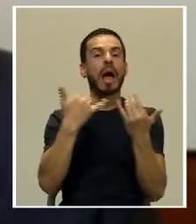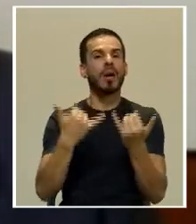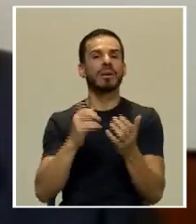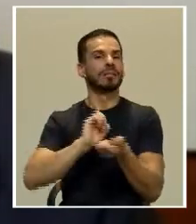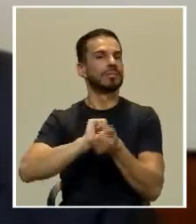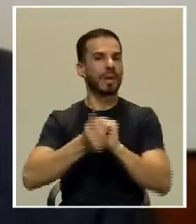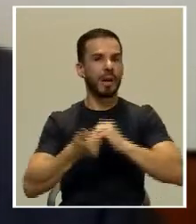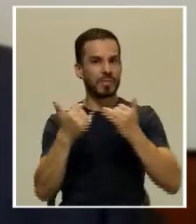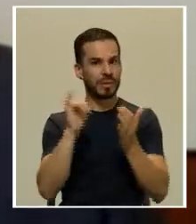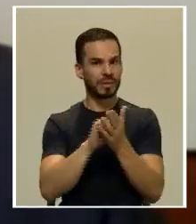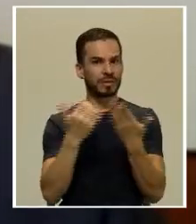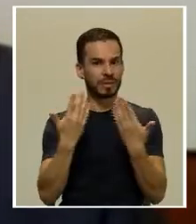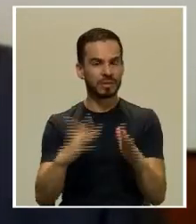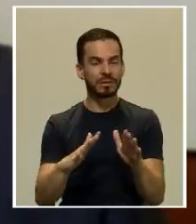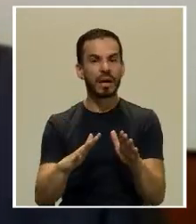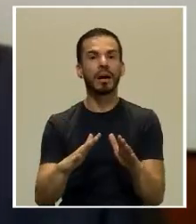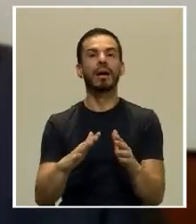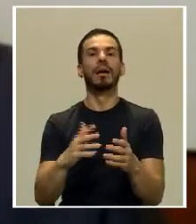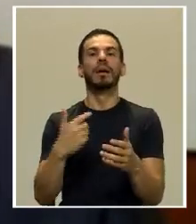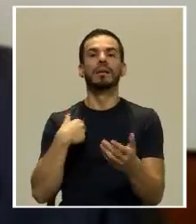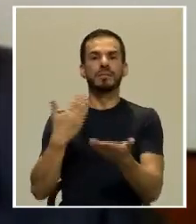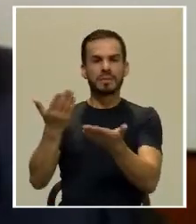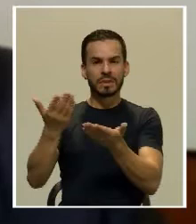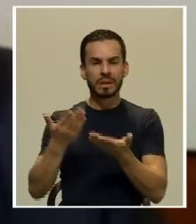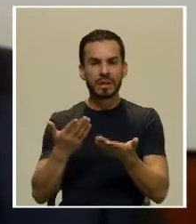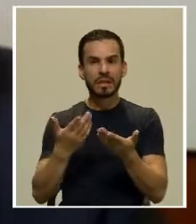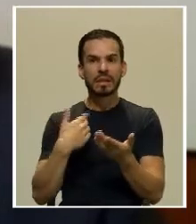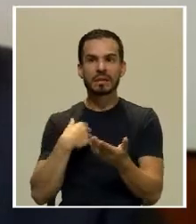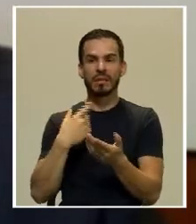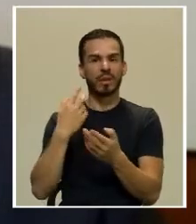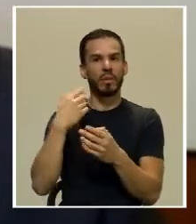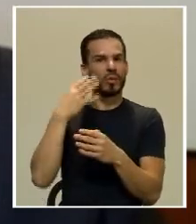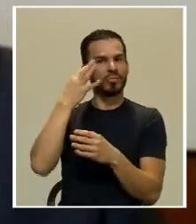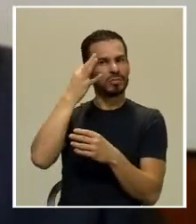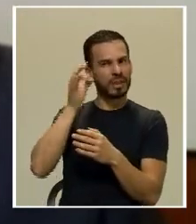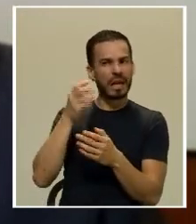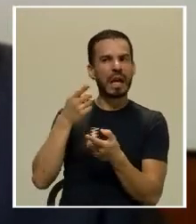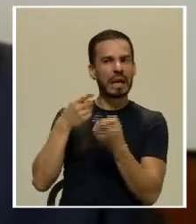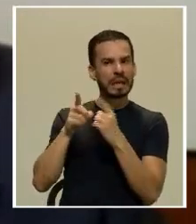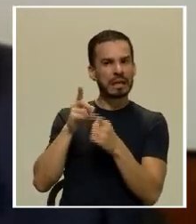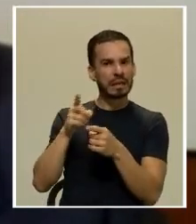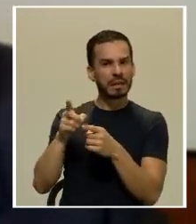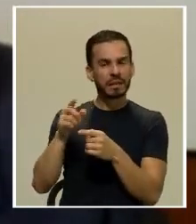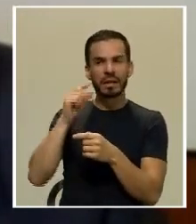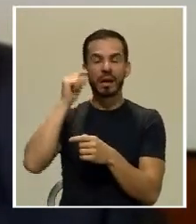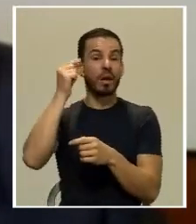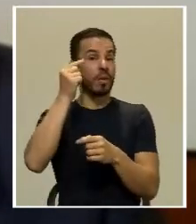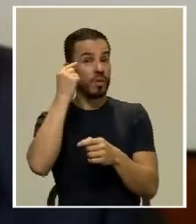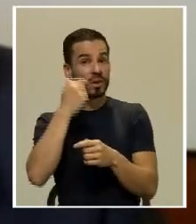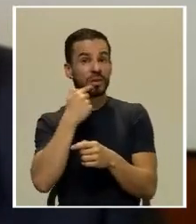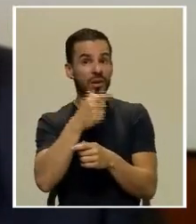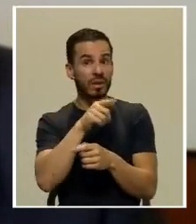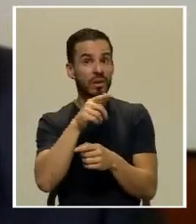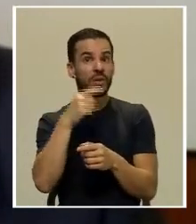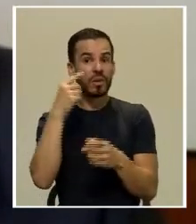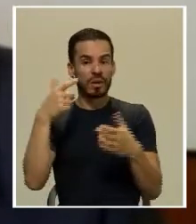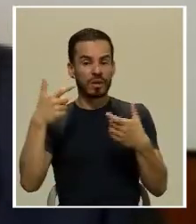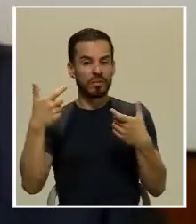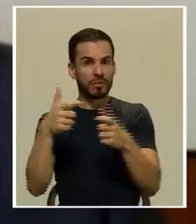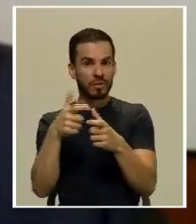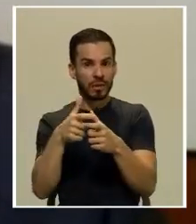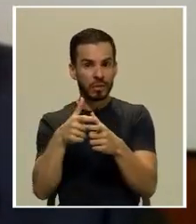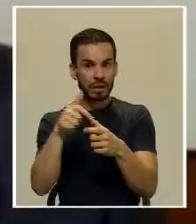cambiado definitivamente. Ya se recibe con mucho escepticismo, con críticas. El gobierno dijo que estaba